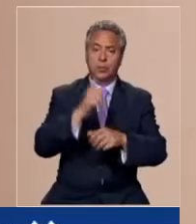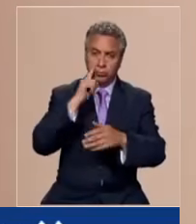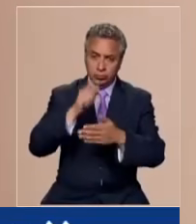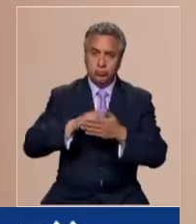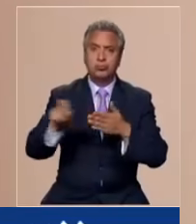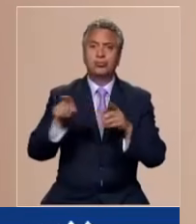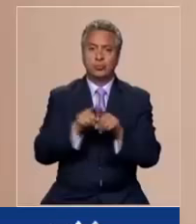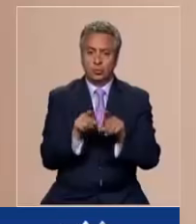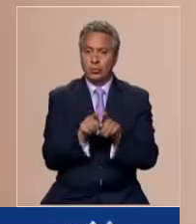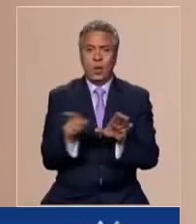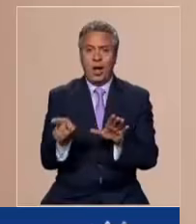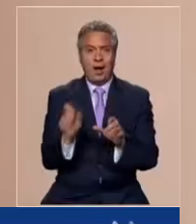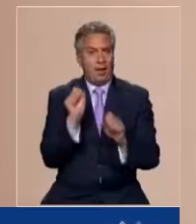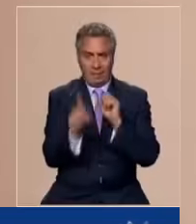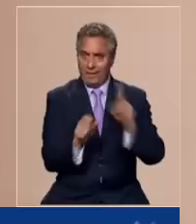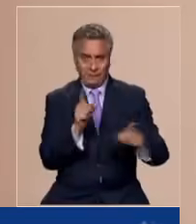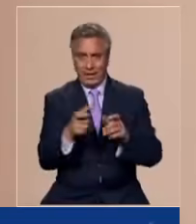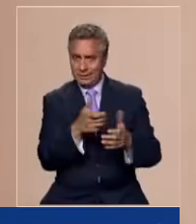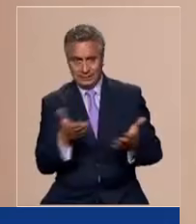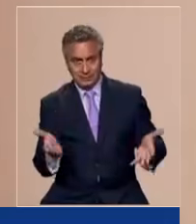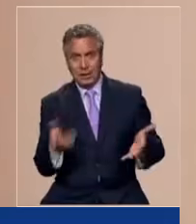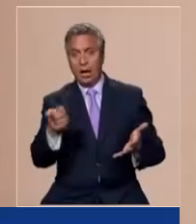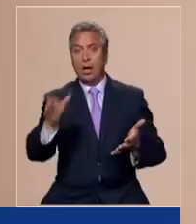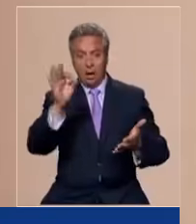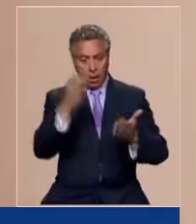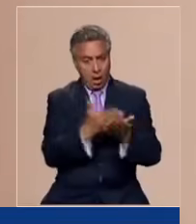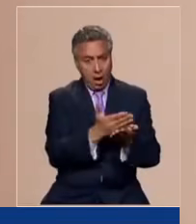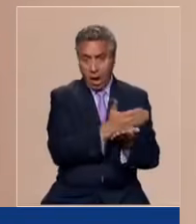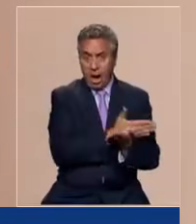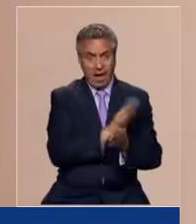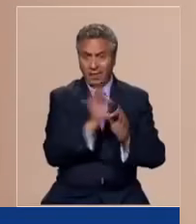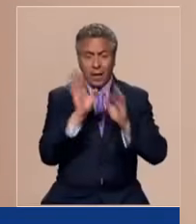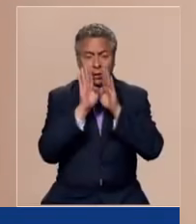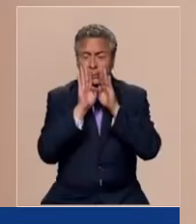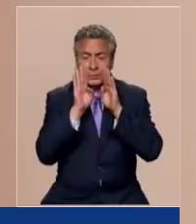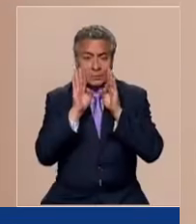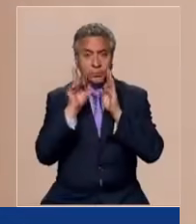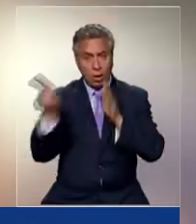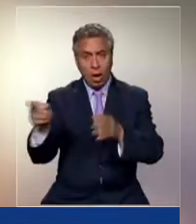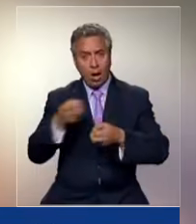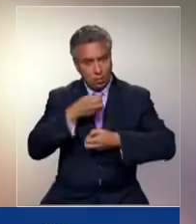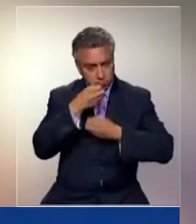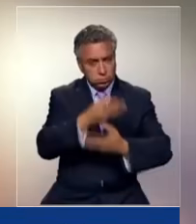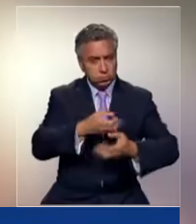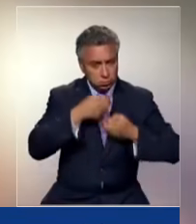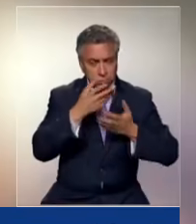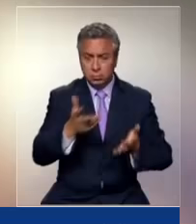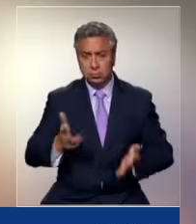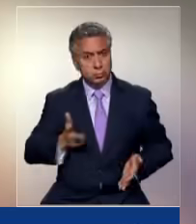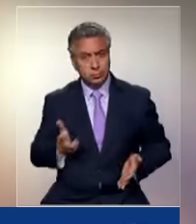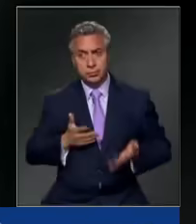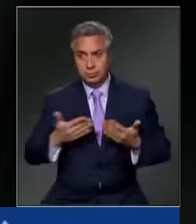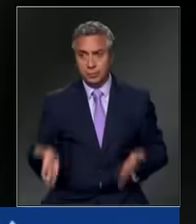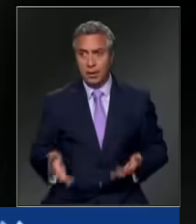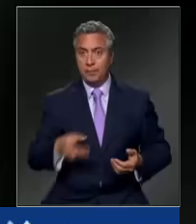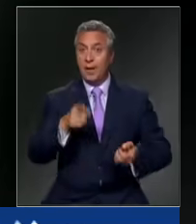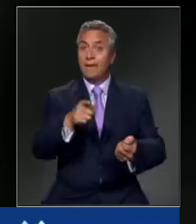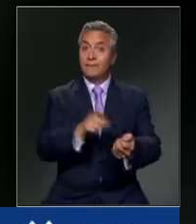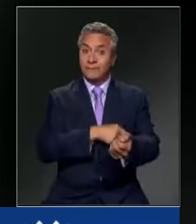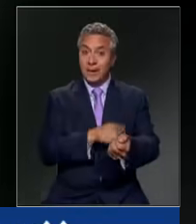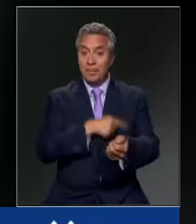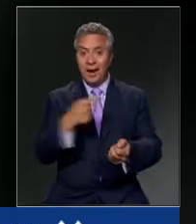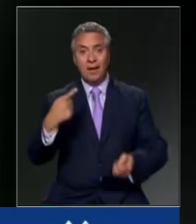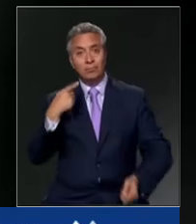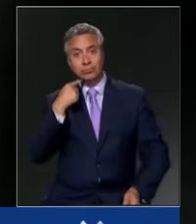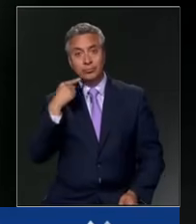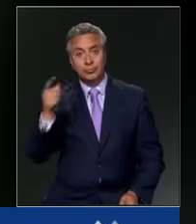legítima defensa incompleta, que se le reconozca su reprochable conducta anterior, él ha declarado dentro de esta investigación. Consultada la familia de la víctima, Paolo